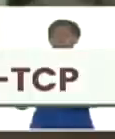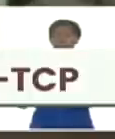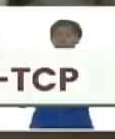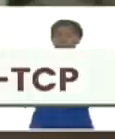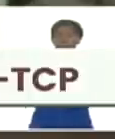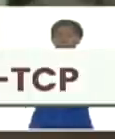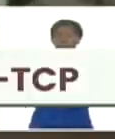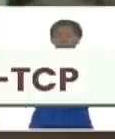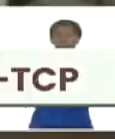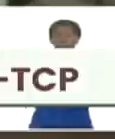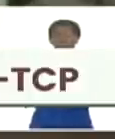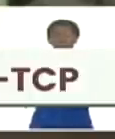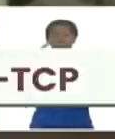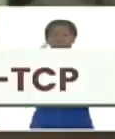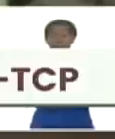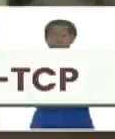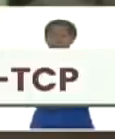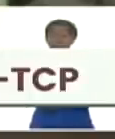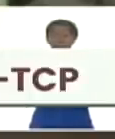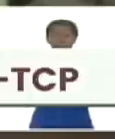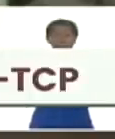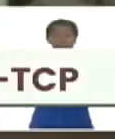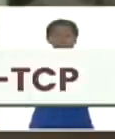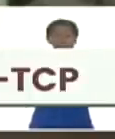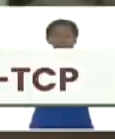Hace que la vida sea difícil